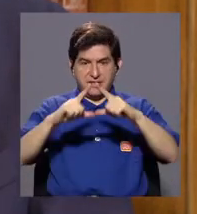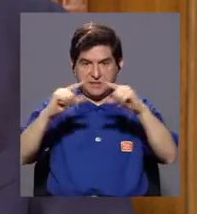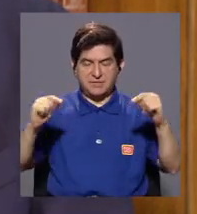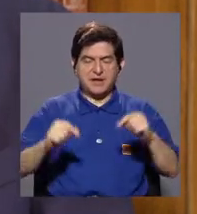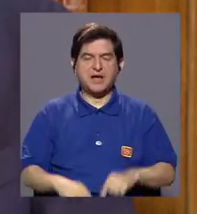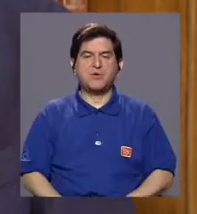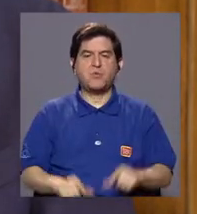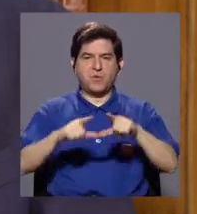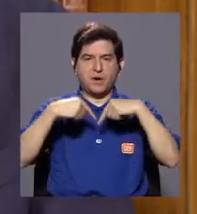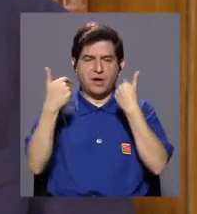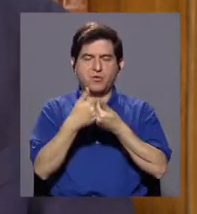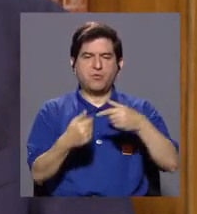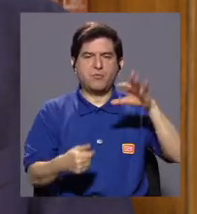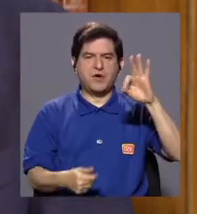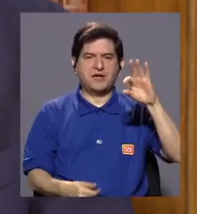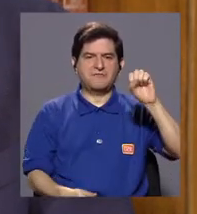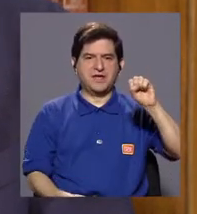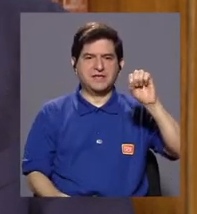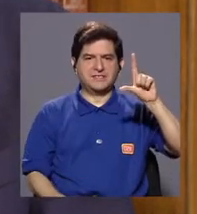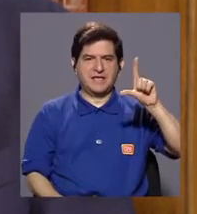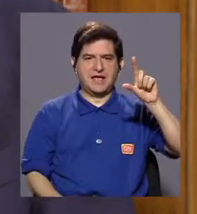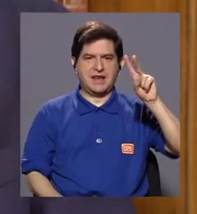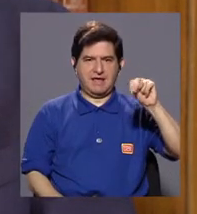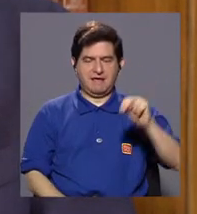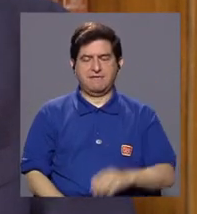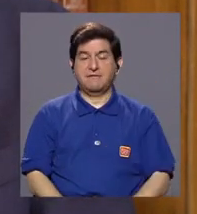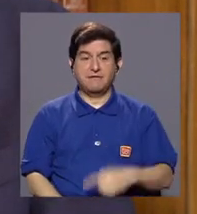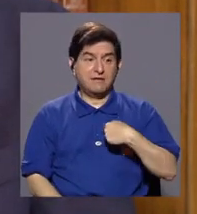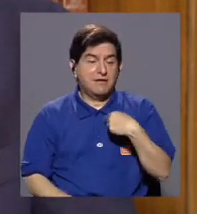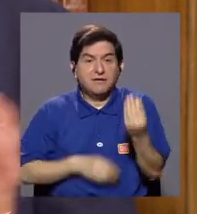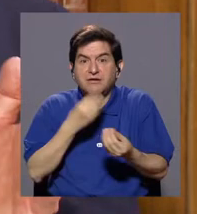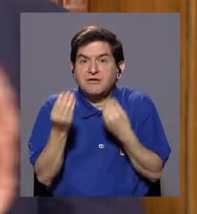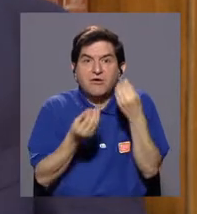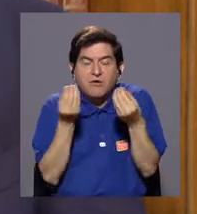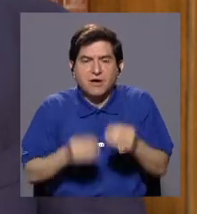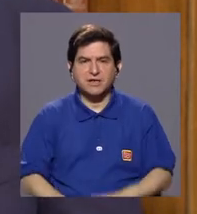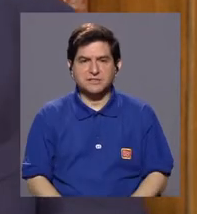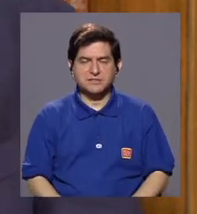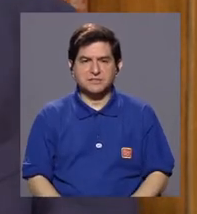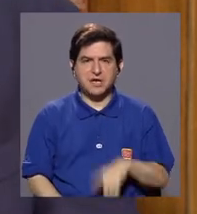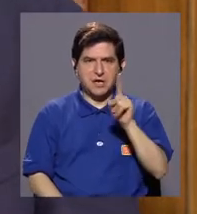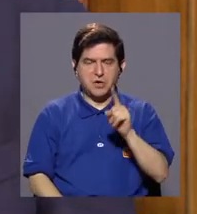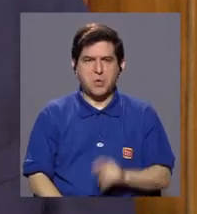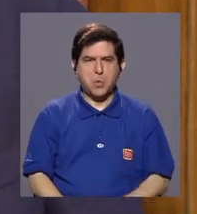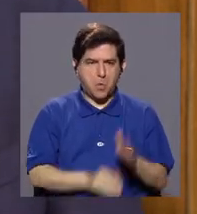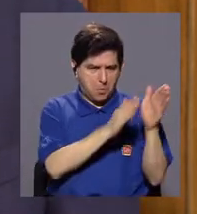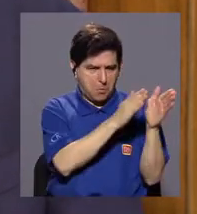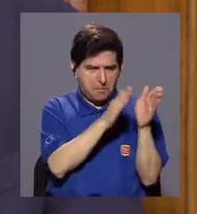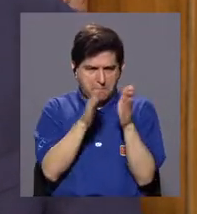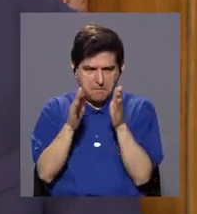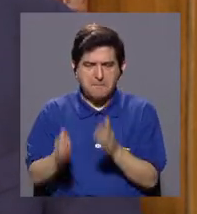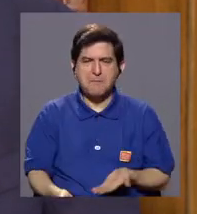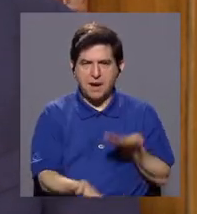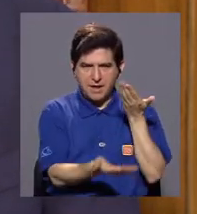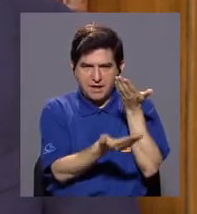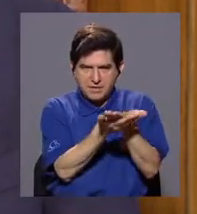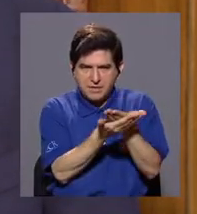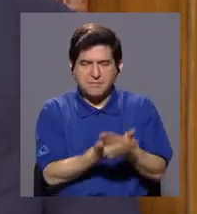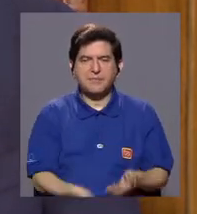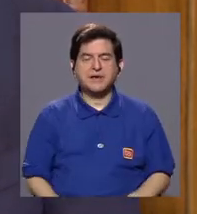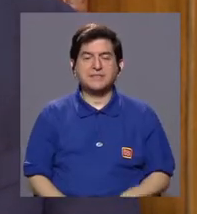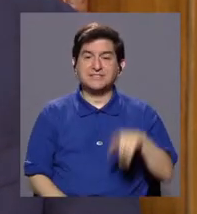sandinistas. Entonces, no tuve más remedio que presentar un plan de paz. Era un